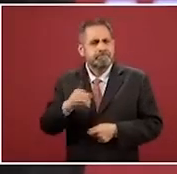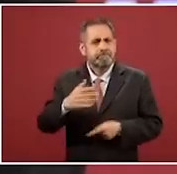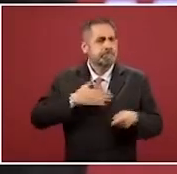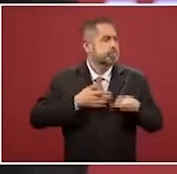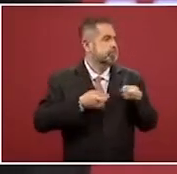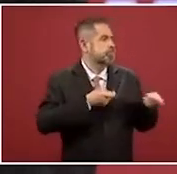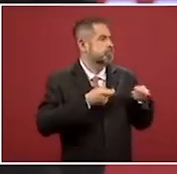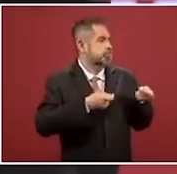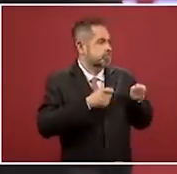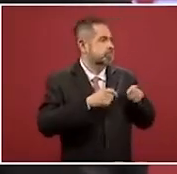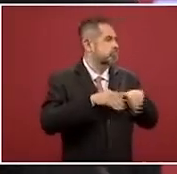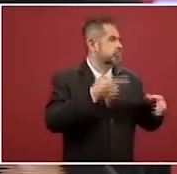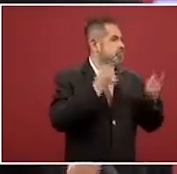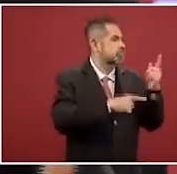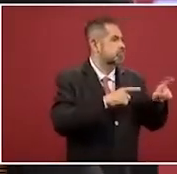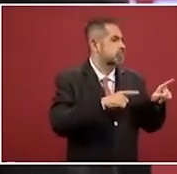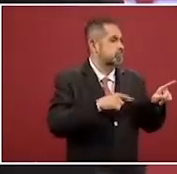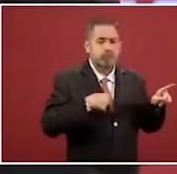a